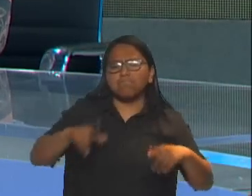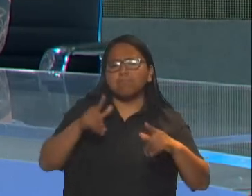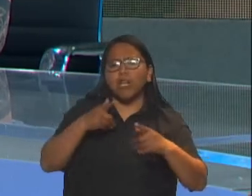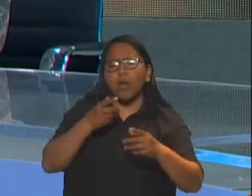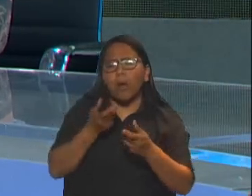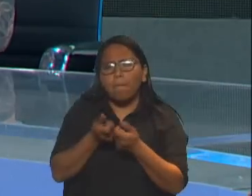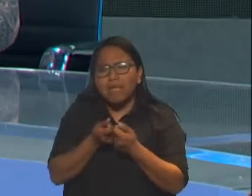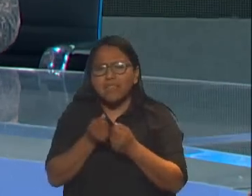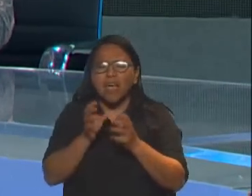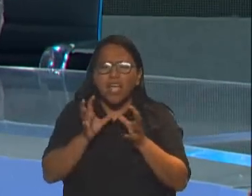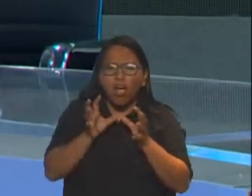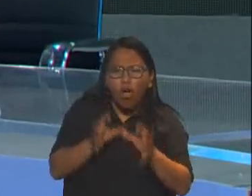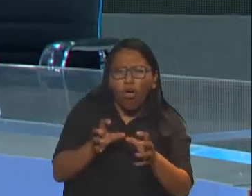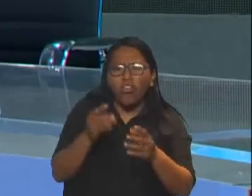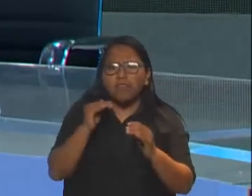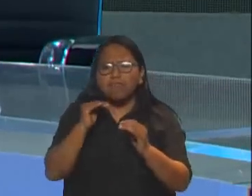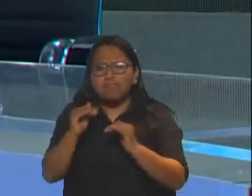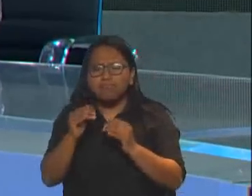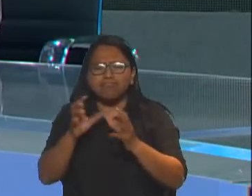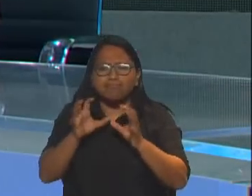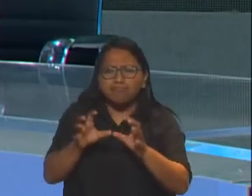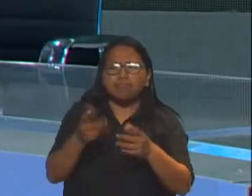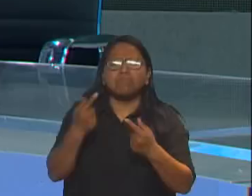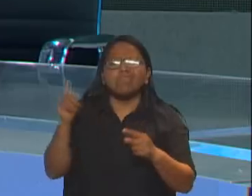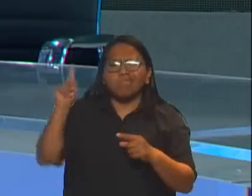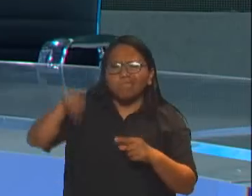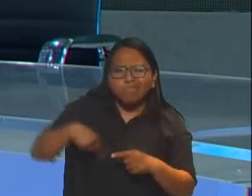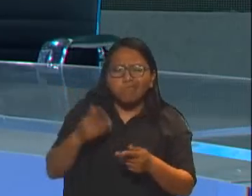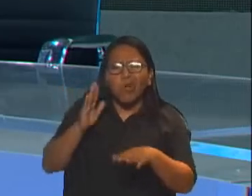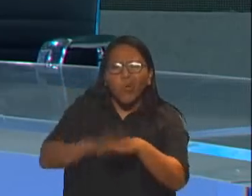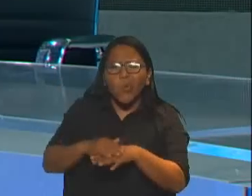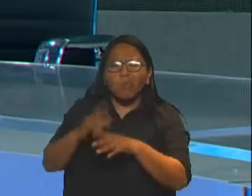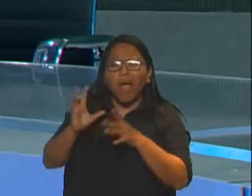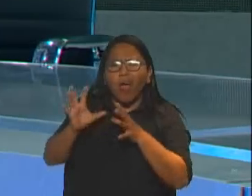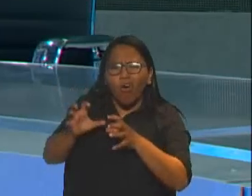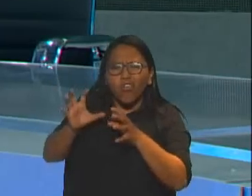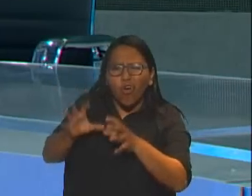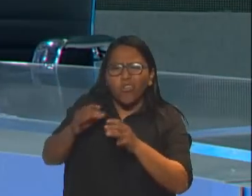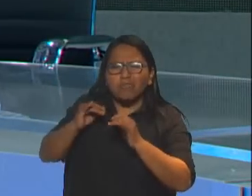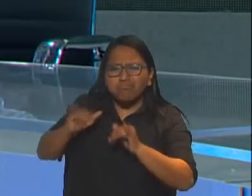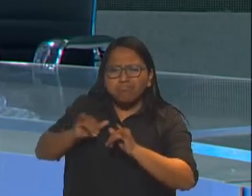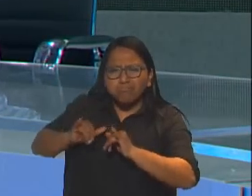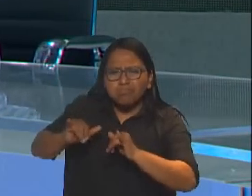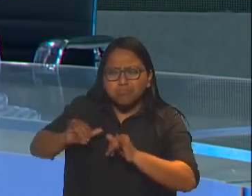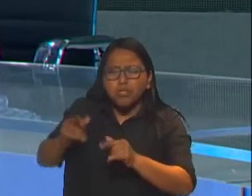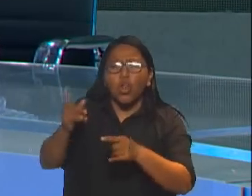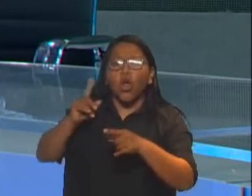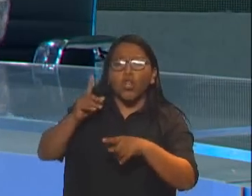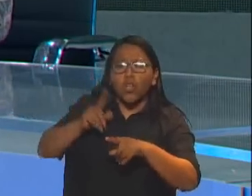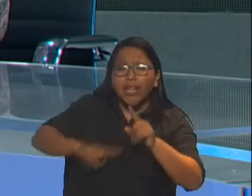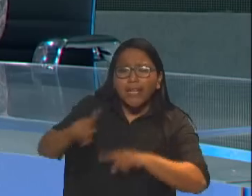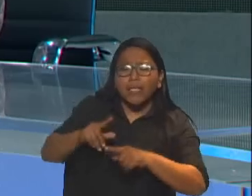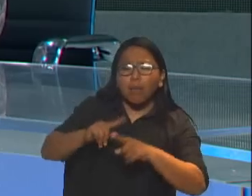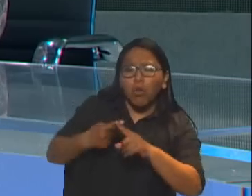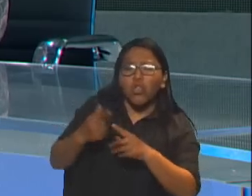mensajes de odio crees raúl que se llega a este punto por la mud aplicación de estos mensajes de odio no solamente de dirigentes políticos sino de